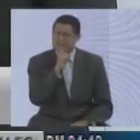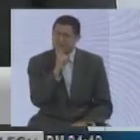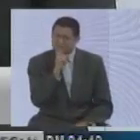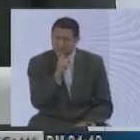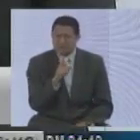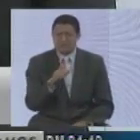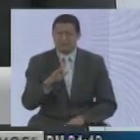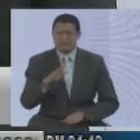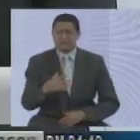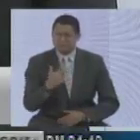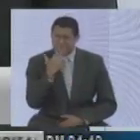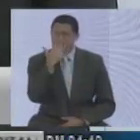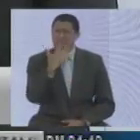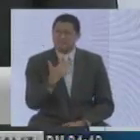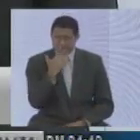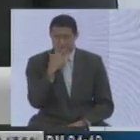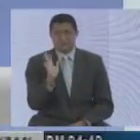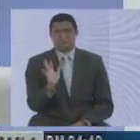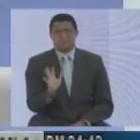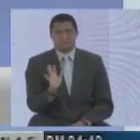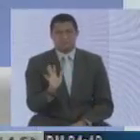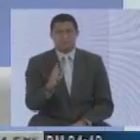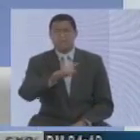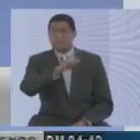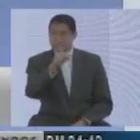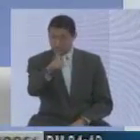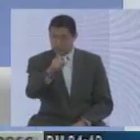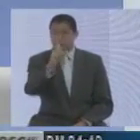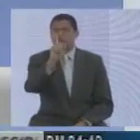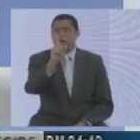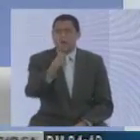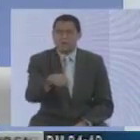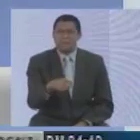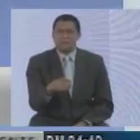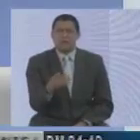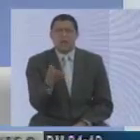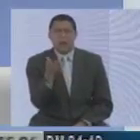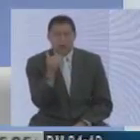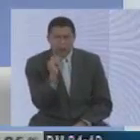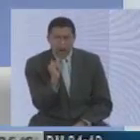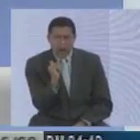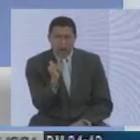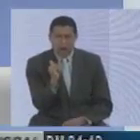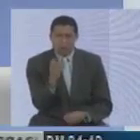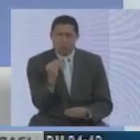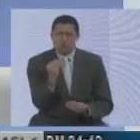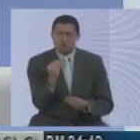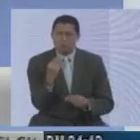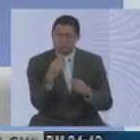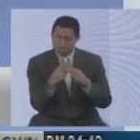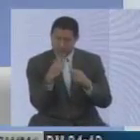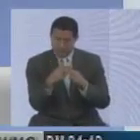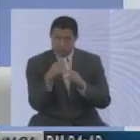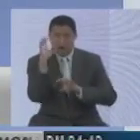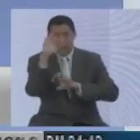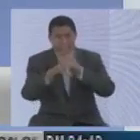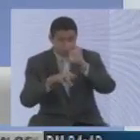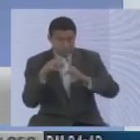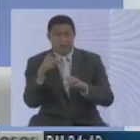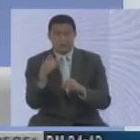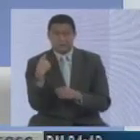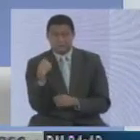respiratoria con motoras bien quisiera saber también existen muchos riesgos de que nuestra mascota